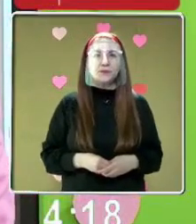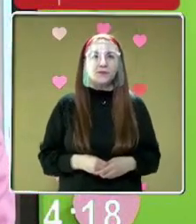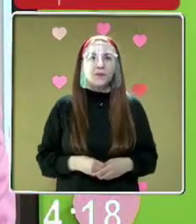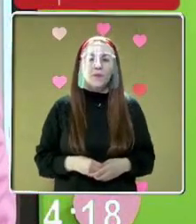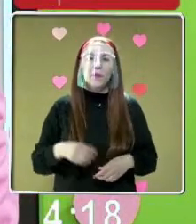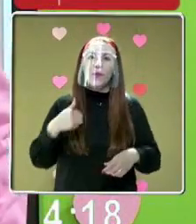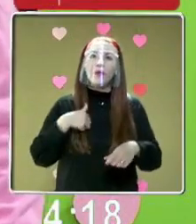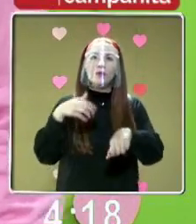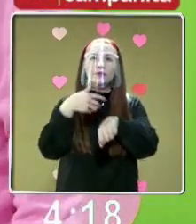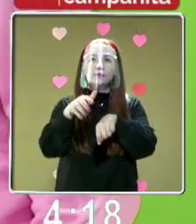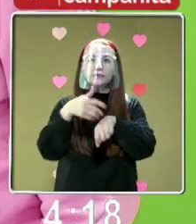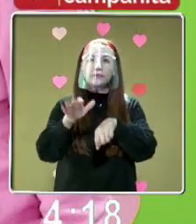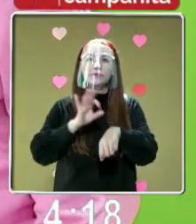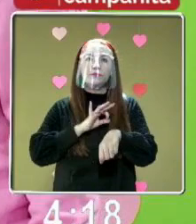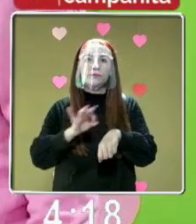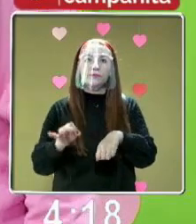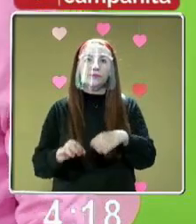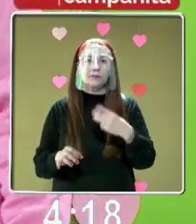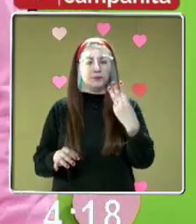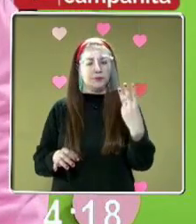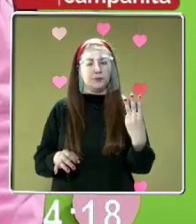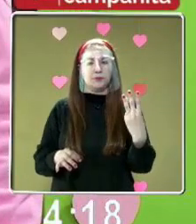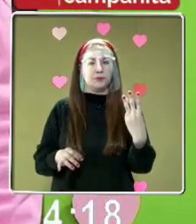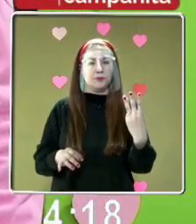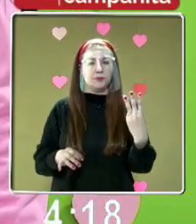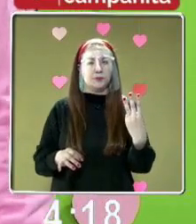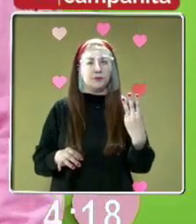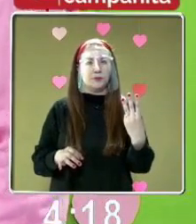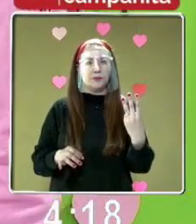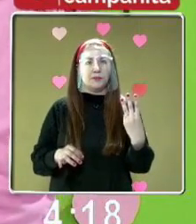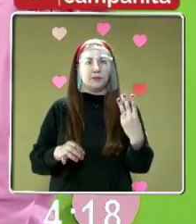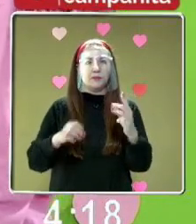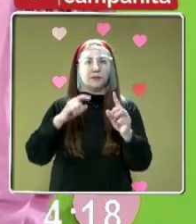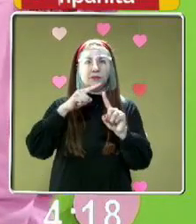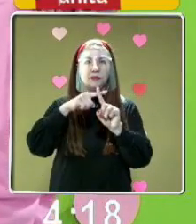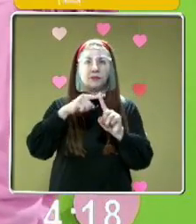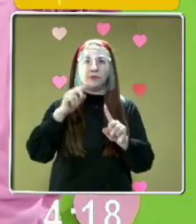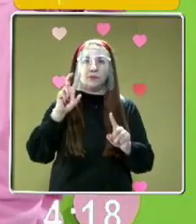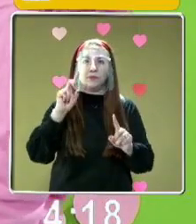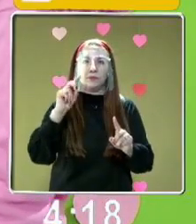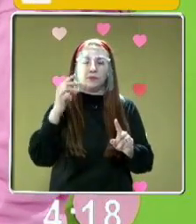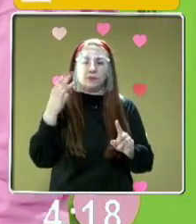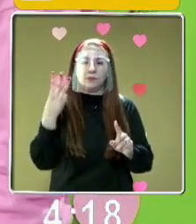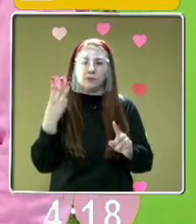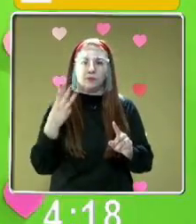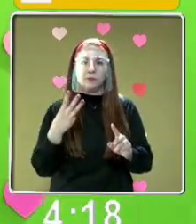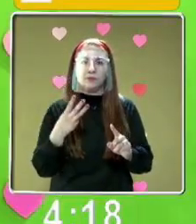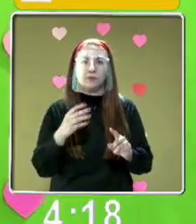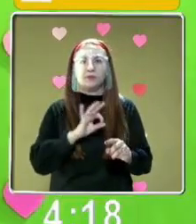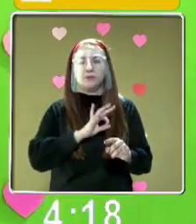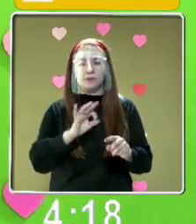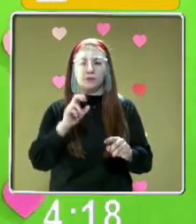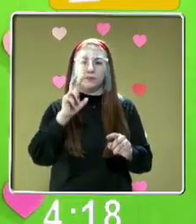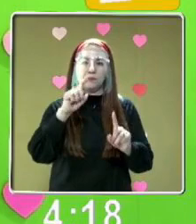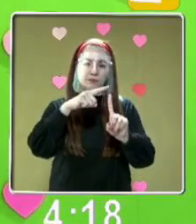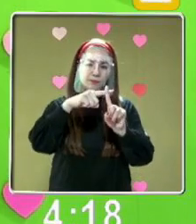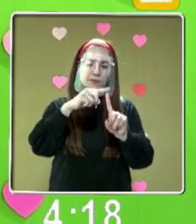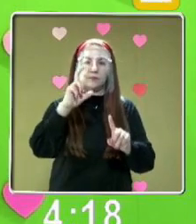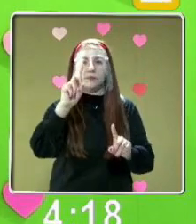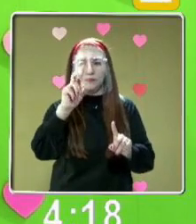puedo poner al 3 para que me dé 33? O sea, si fuera suma, ¿qué número le tengo que sumar? Pues yo le sumo 30 para que me dé